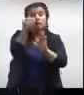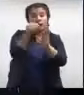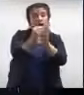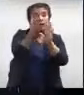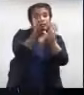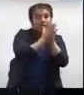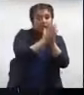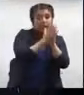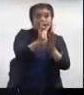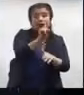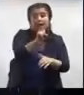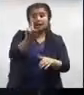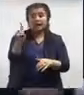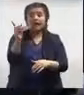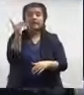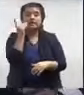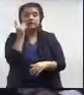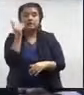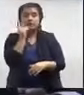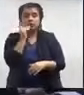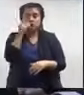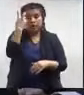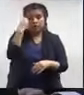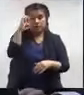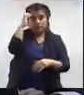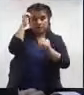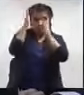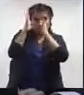cada dirección.